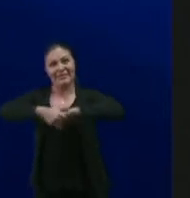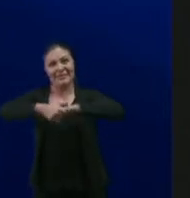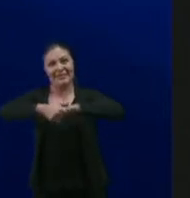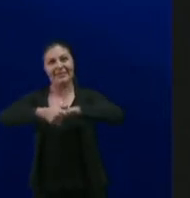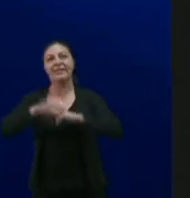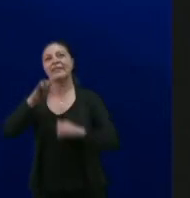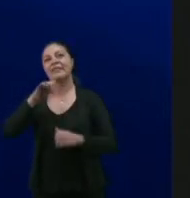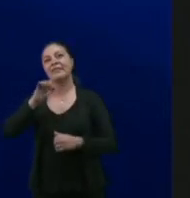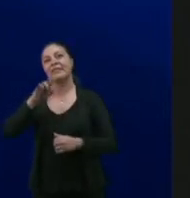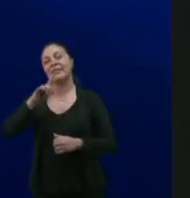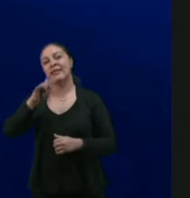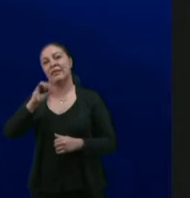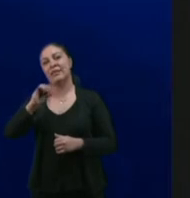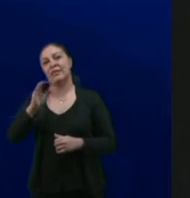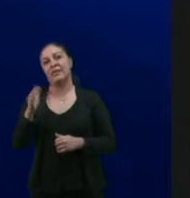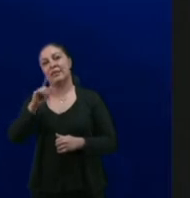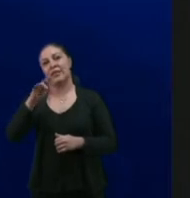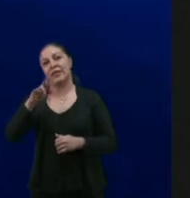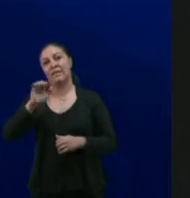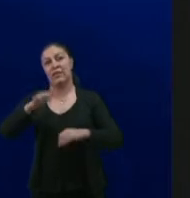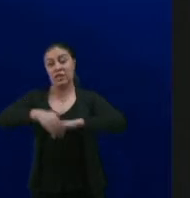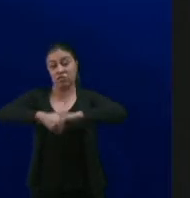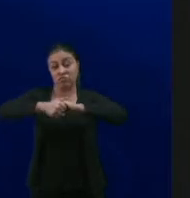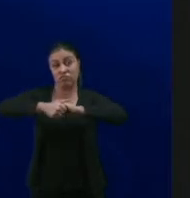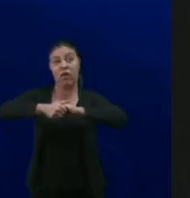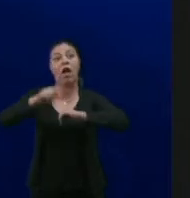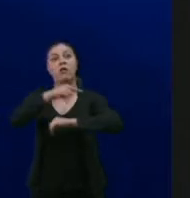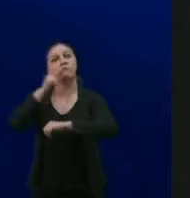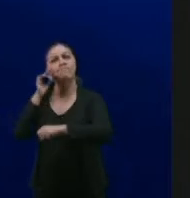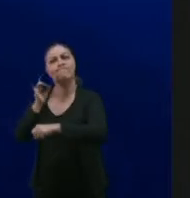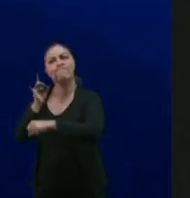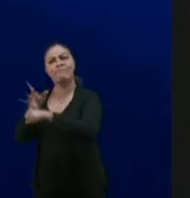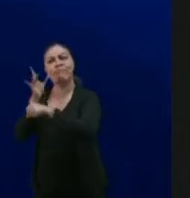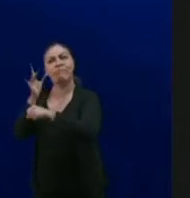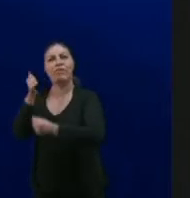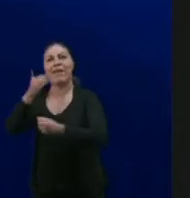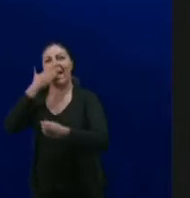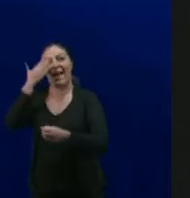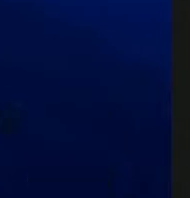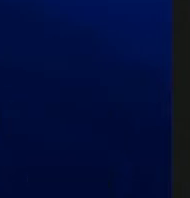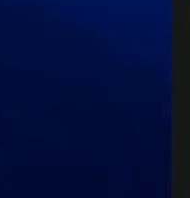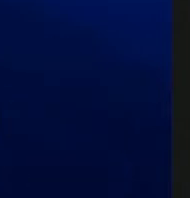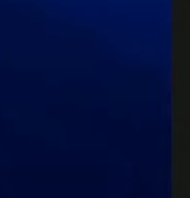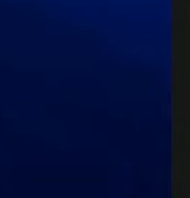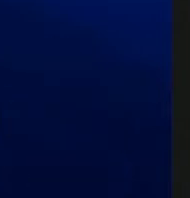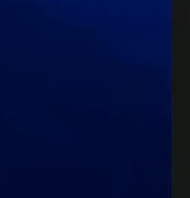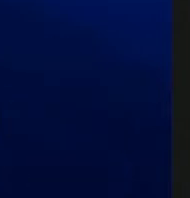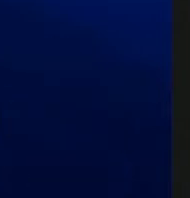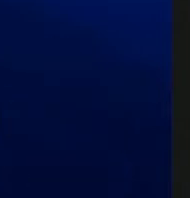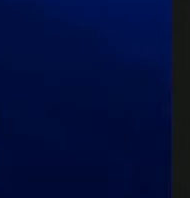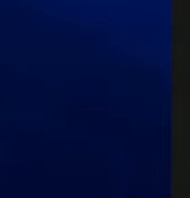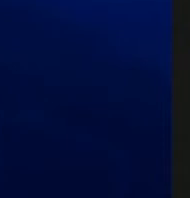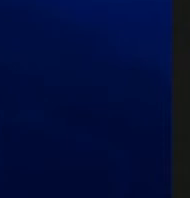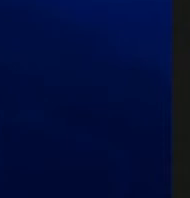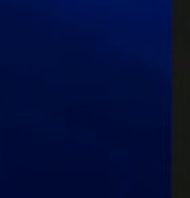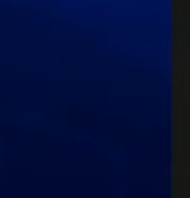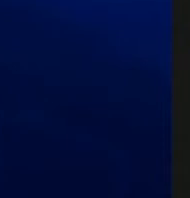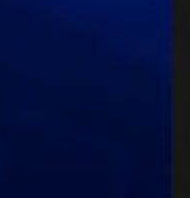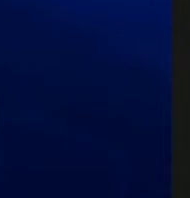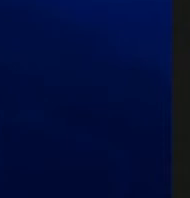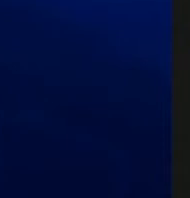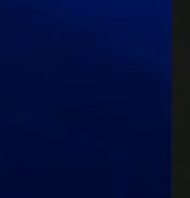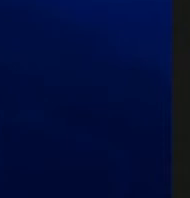ha sobrepasado Petrobras en el valor de mercado para Latinoamérica, ha sobrepasado